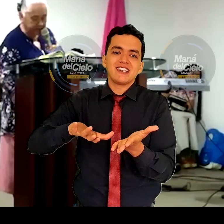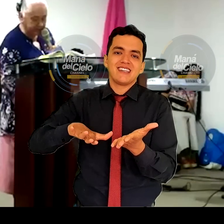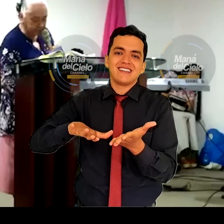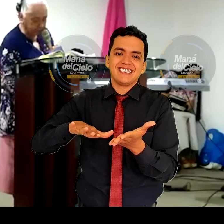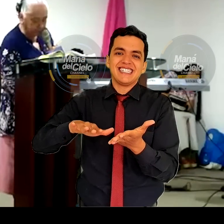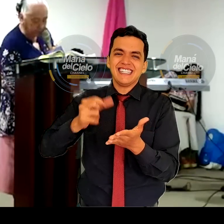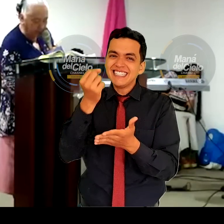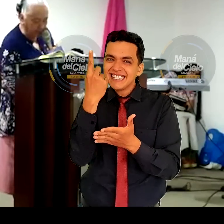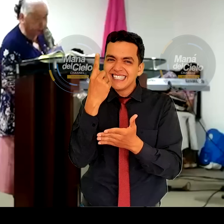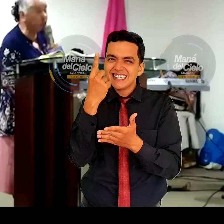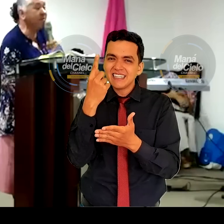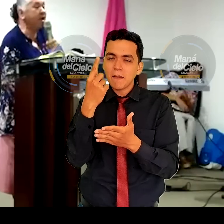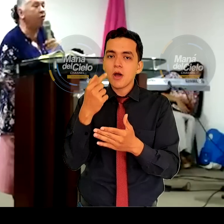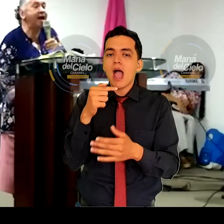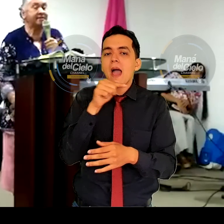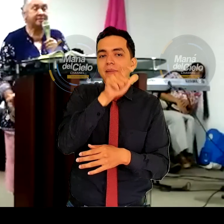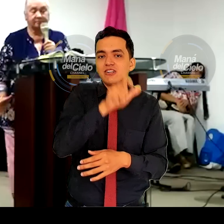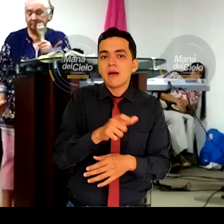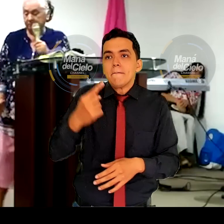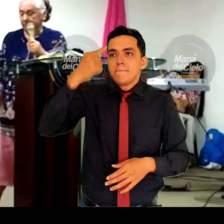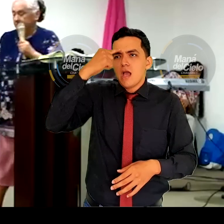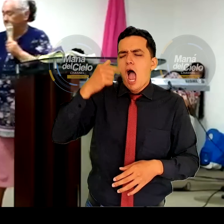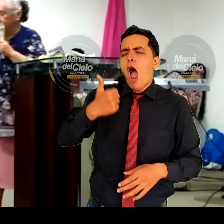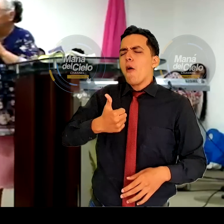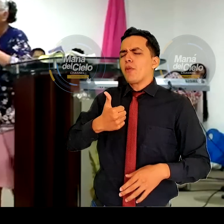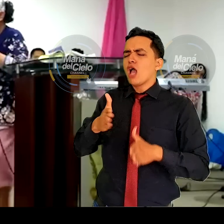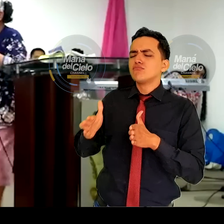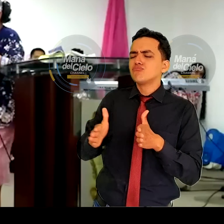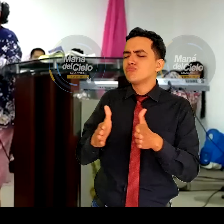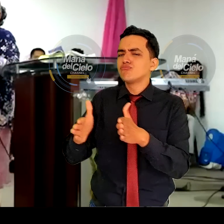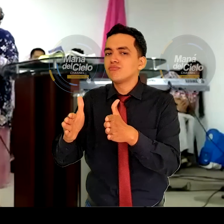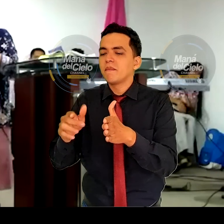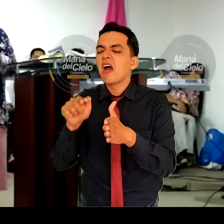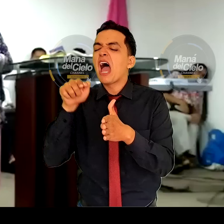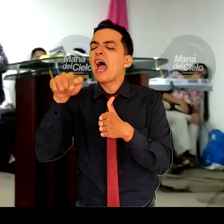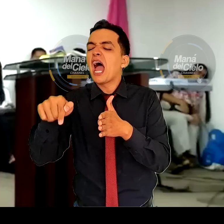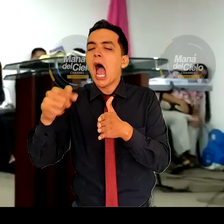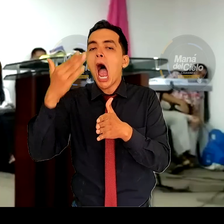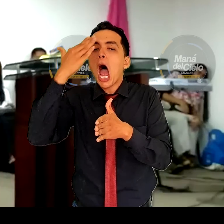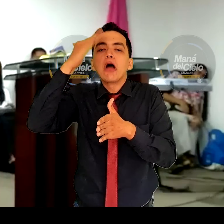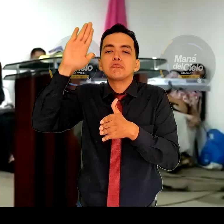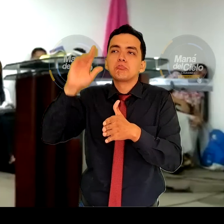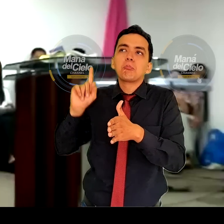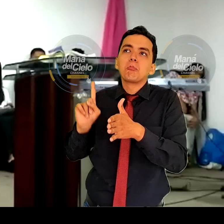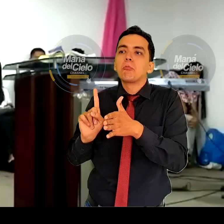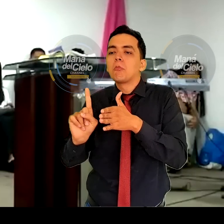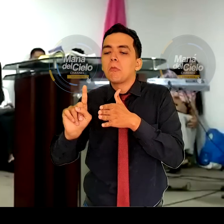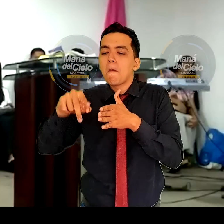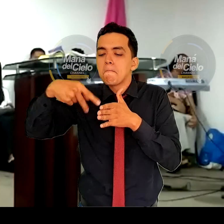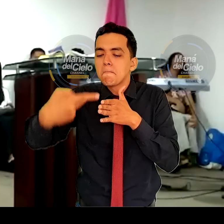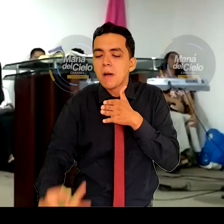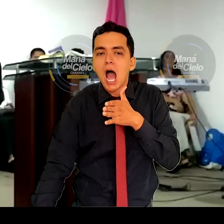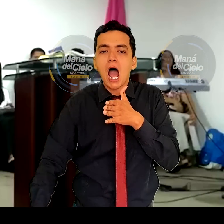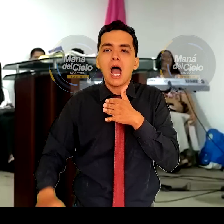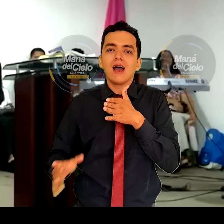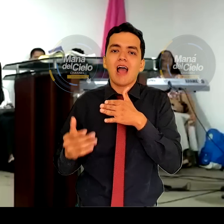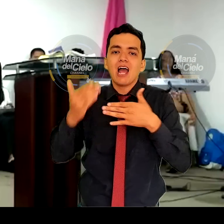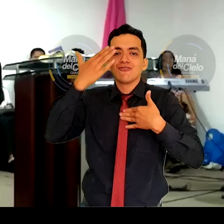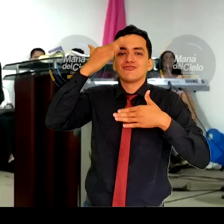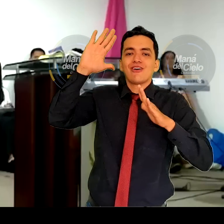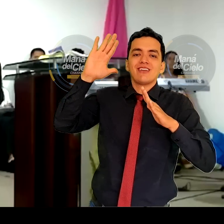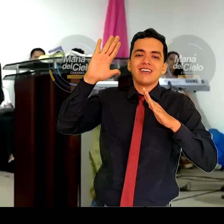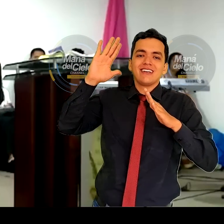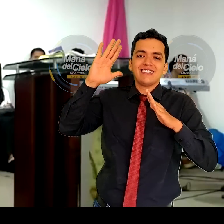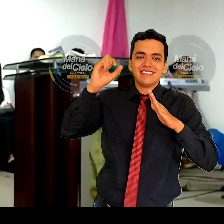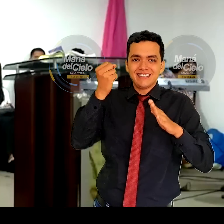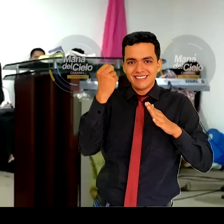y me dice, ayúdeme a orar, porque estoy en un proceso de divorcio. y ayúdeme